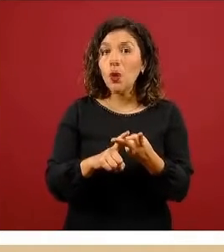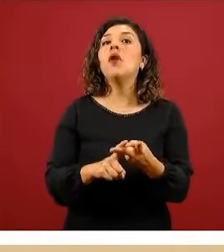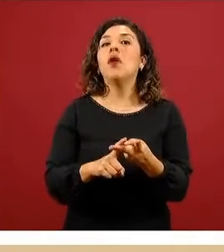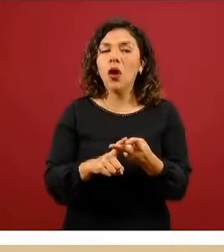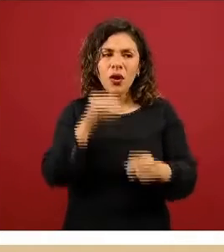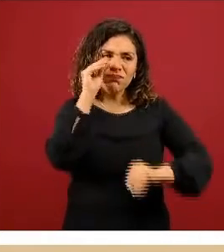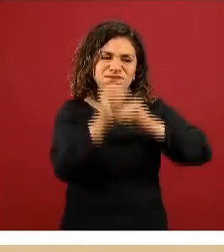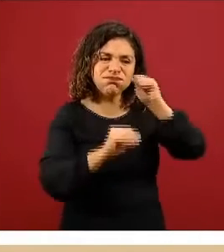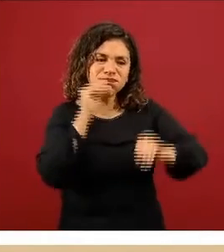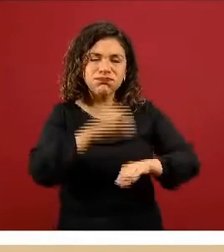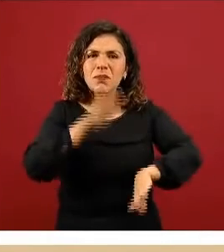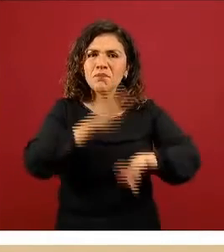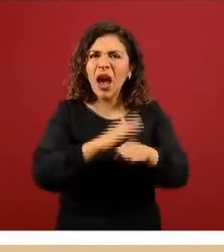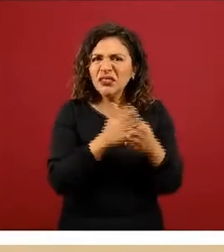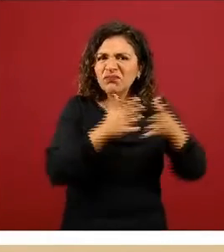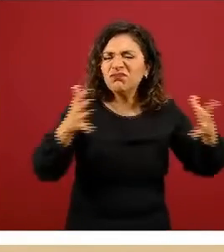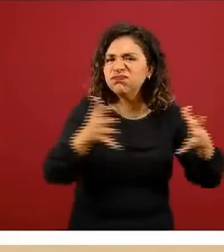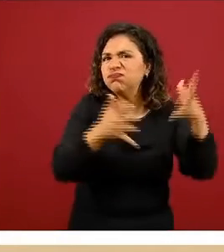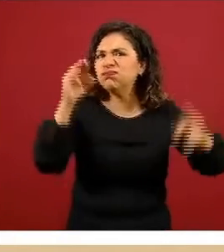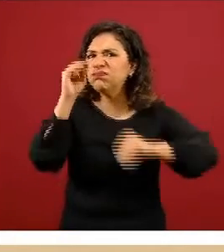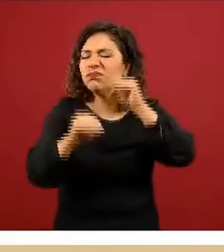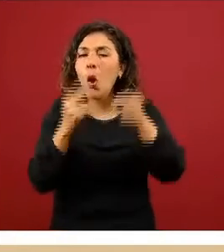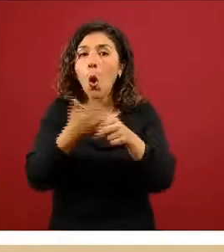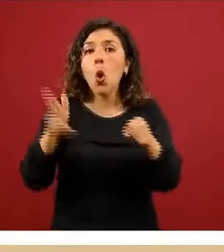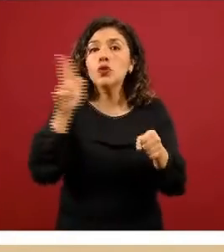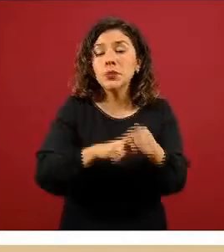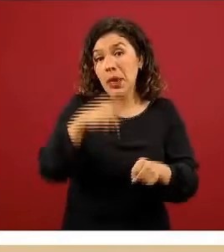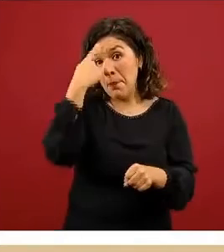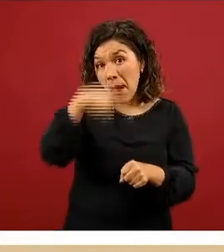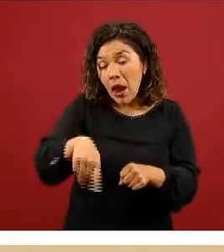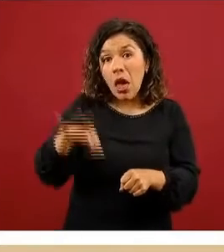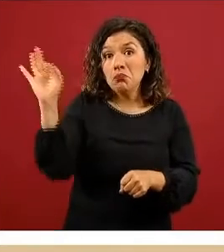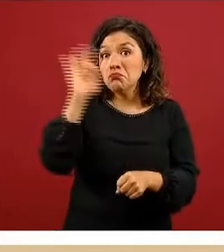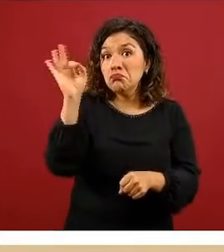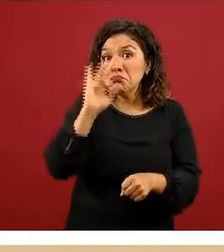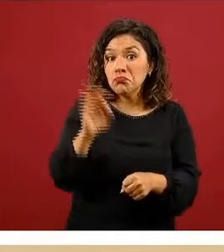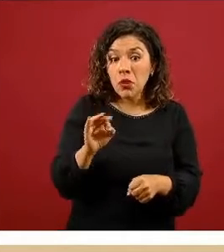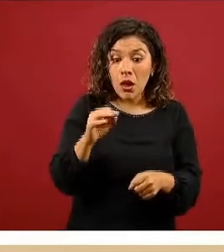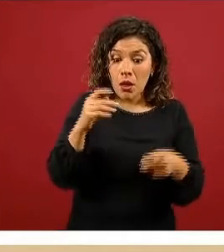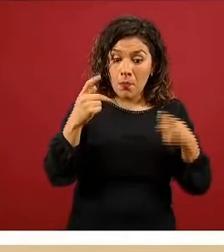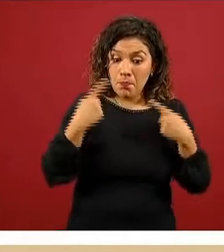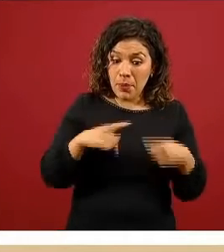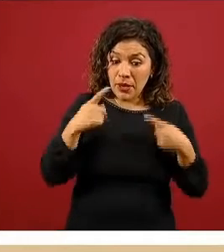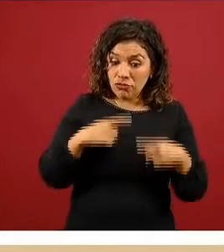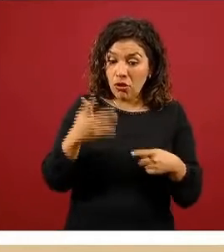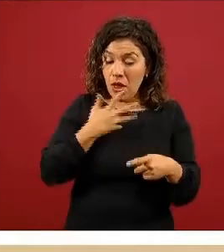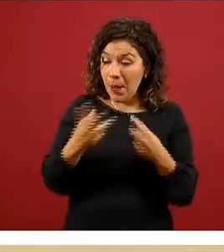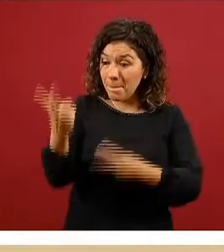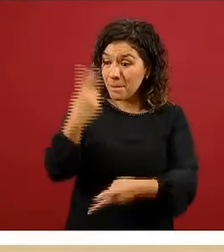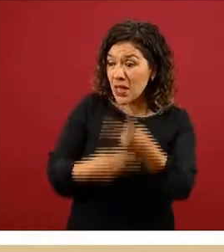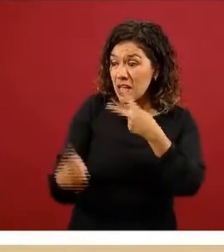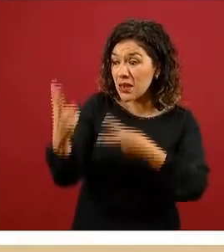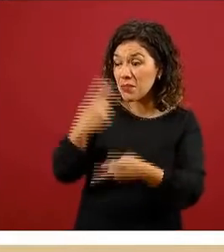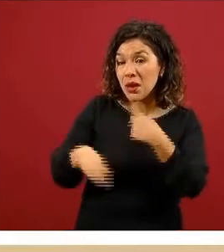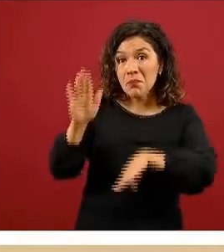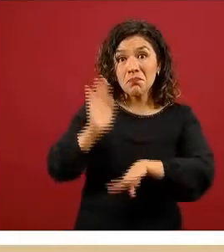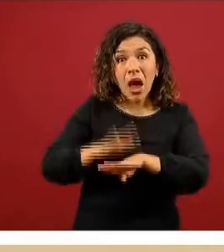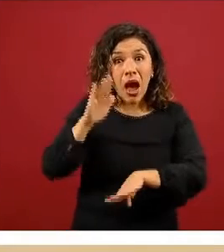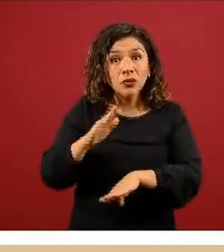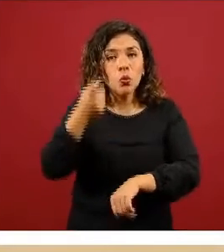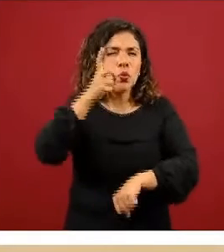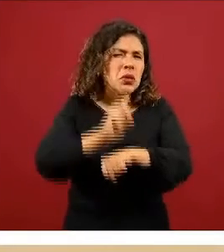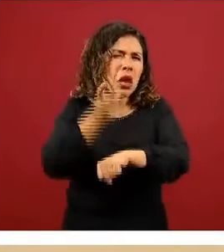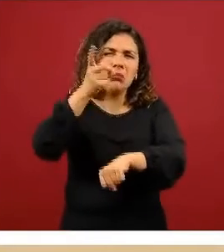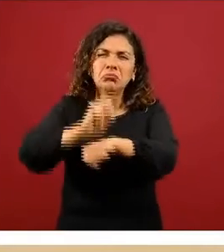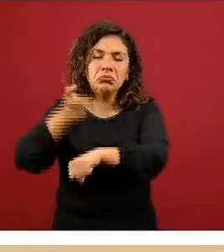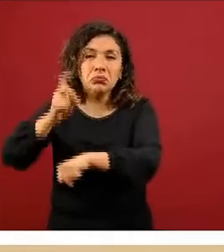la capacidad hospitalaria precisamente para que en todo momento el número de casos que se presentan por